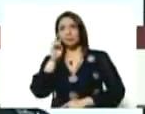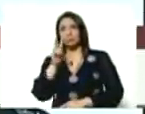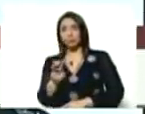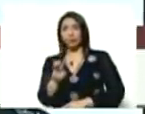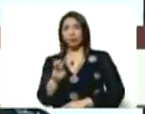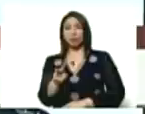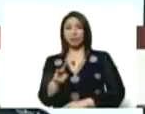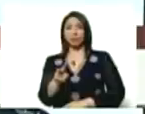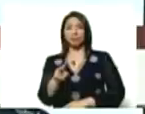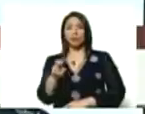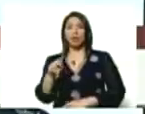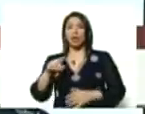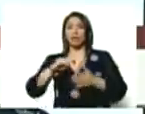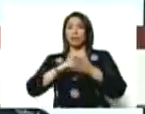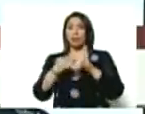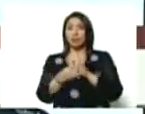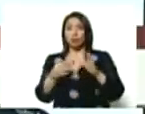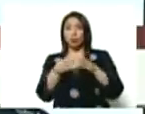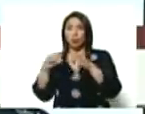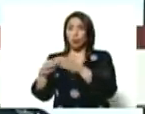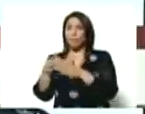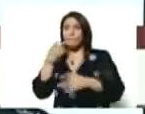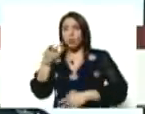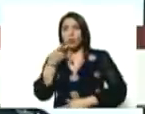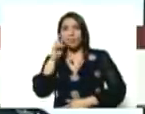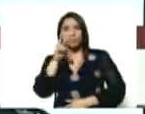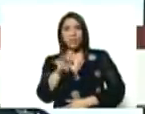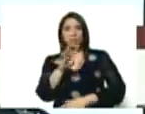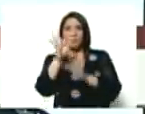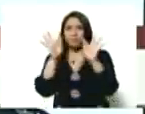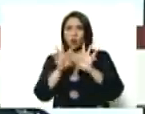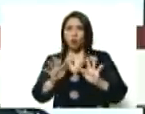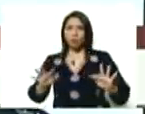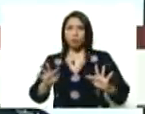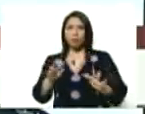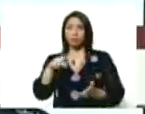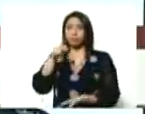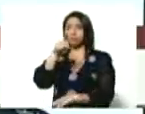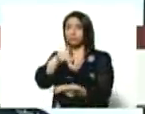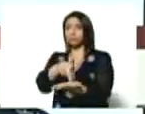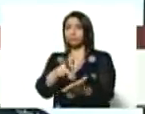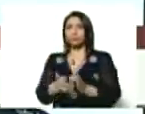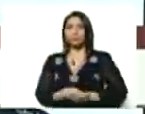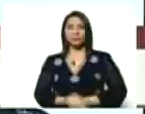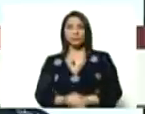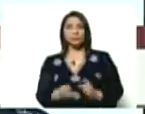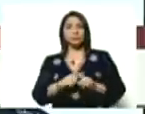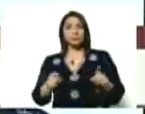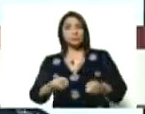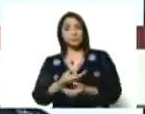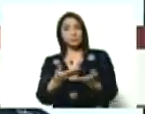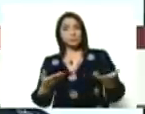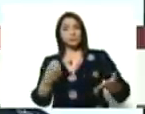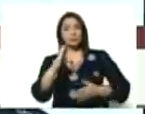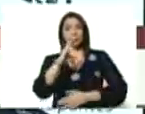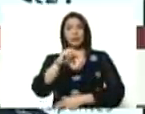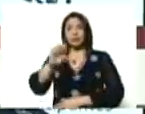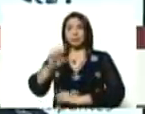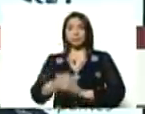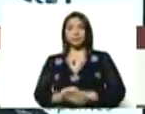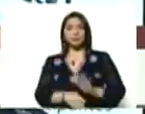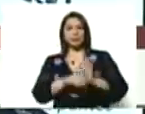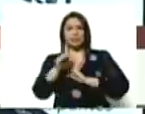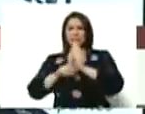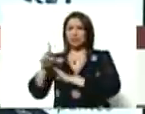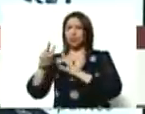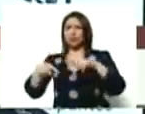los técnicos de las organizaciones políticas están viendo de manera presencial. Para ello, el Consejo Nacional Electoral desarrolló